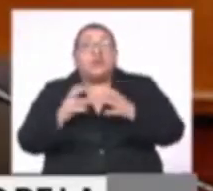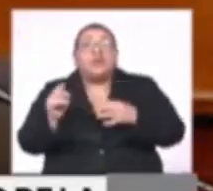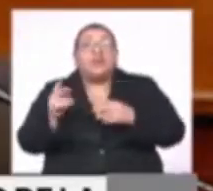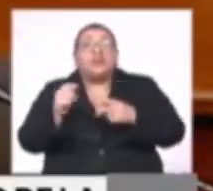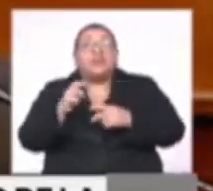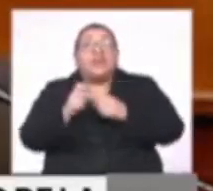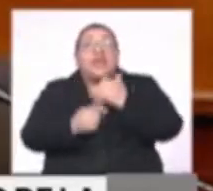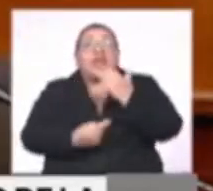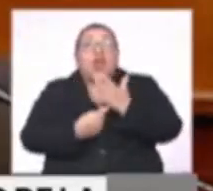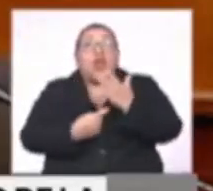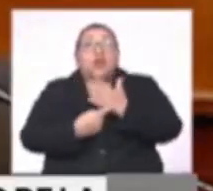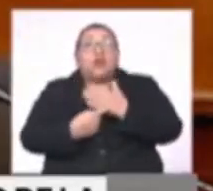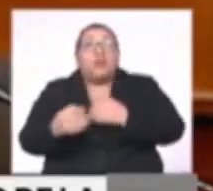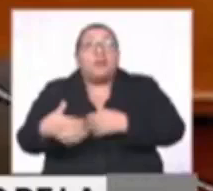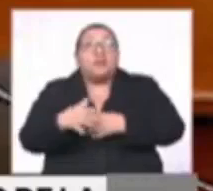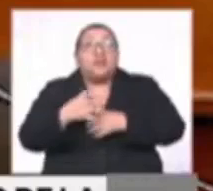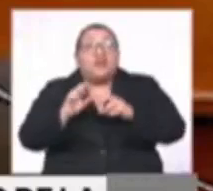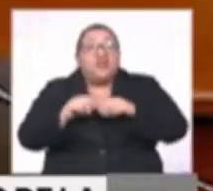un biofertilizante.